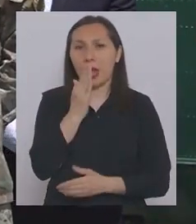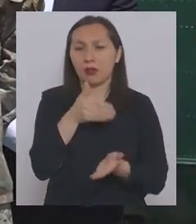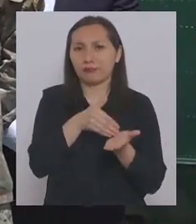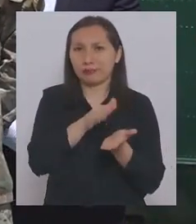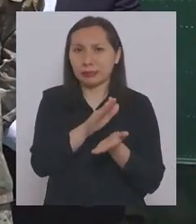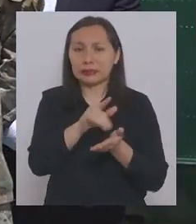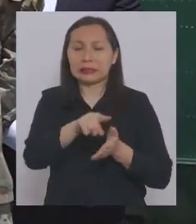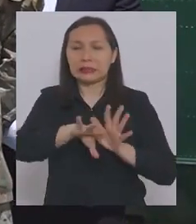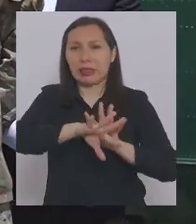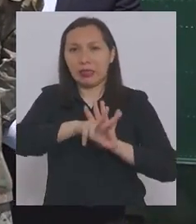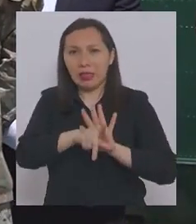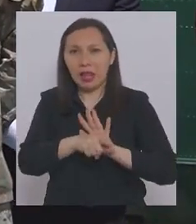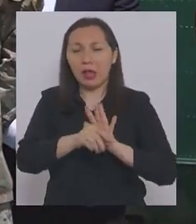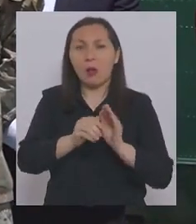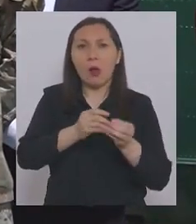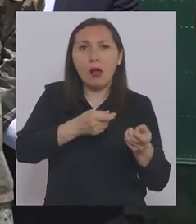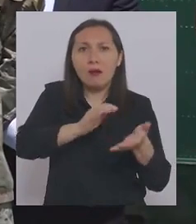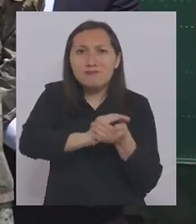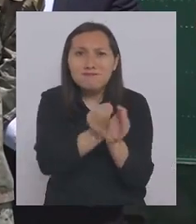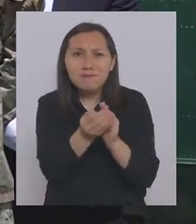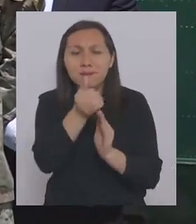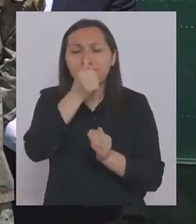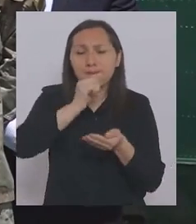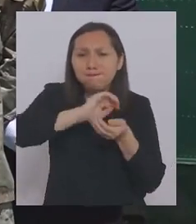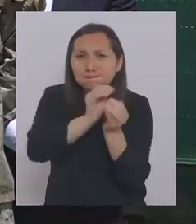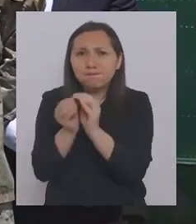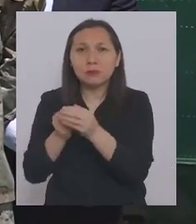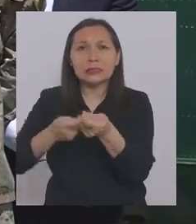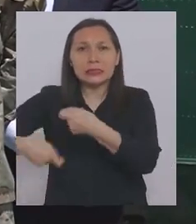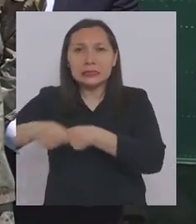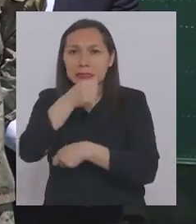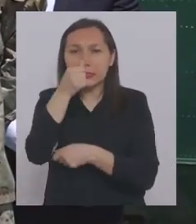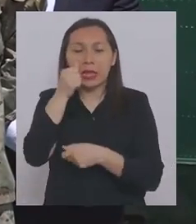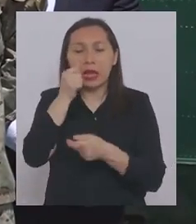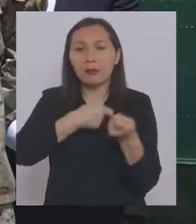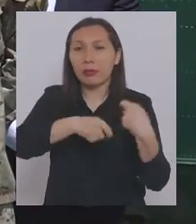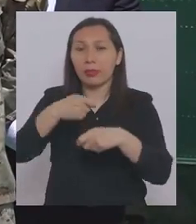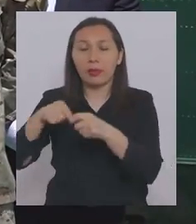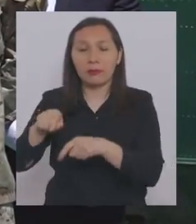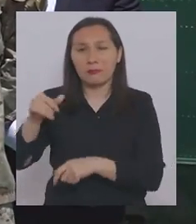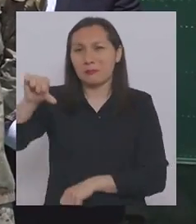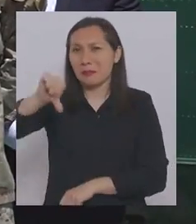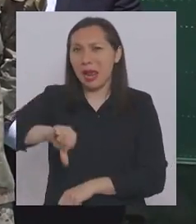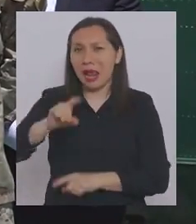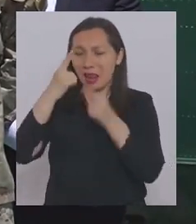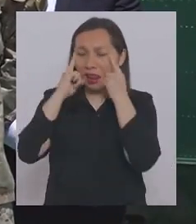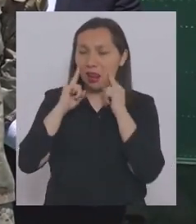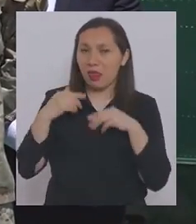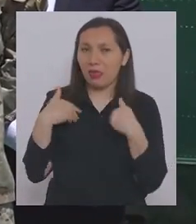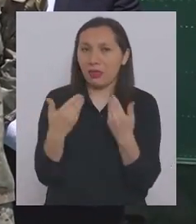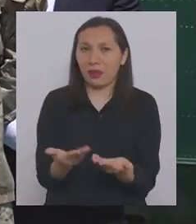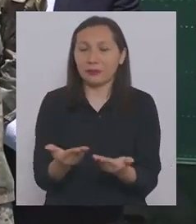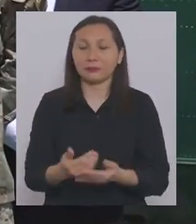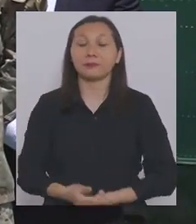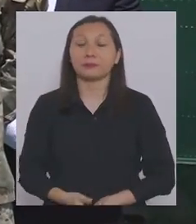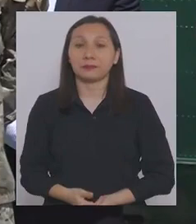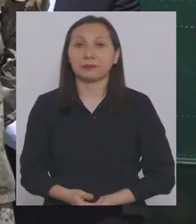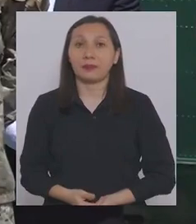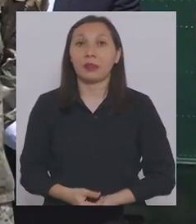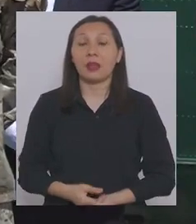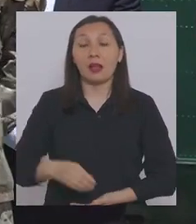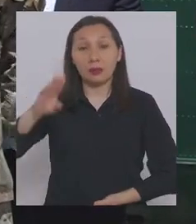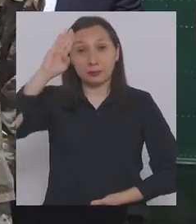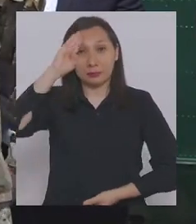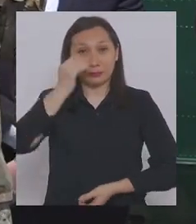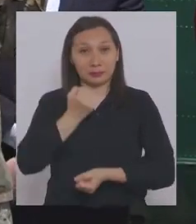esta delincuencia, este crimen organizado, este terrorismo y este narcotráfico que tanto daño causa. Y a las